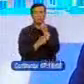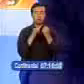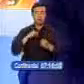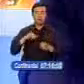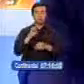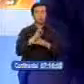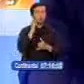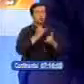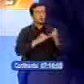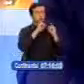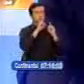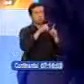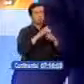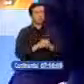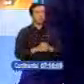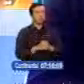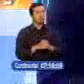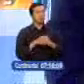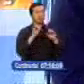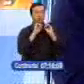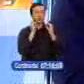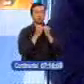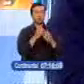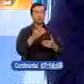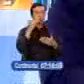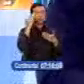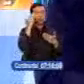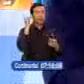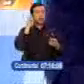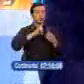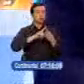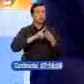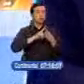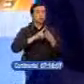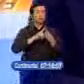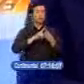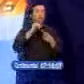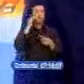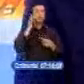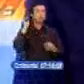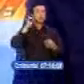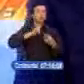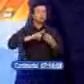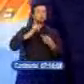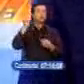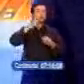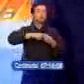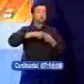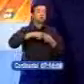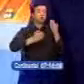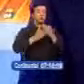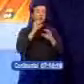Y ya para terminar, señor presidente del CNE, las organizaciones políticas, ¿hasta cuándo tienen la oportunidad de inscribirse las